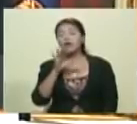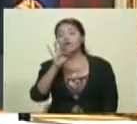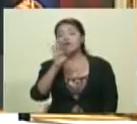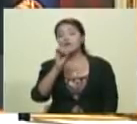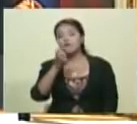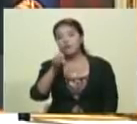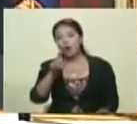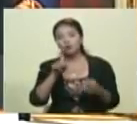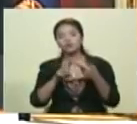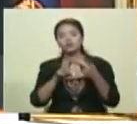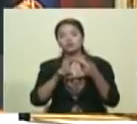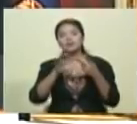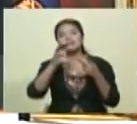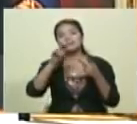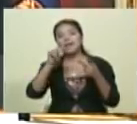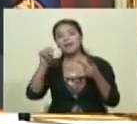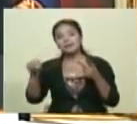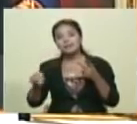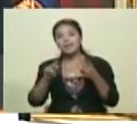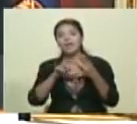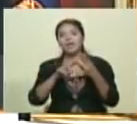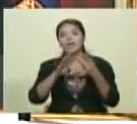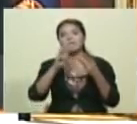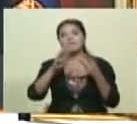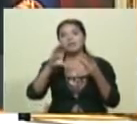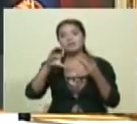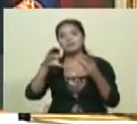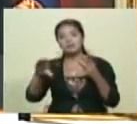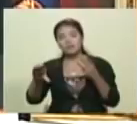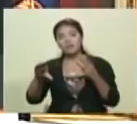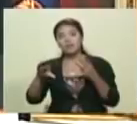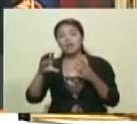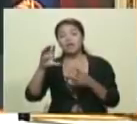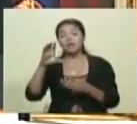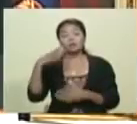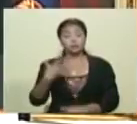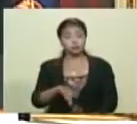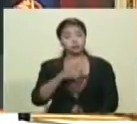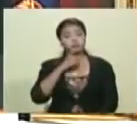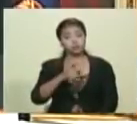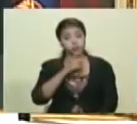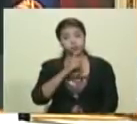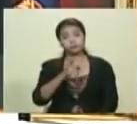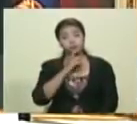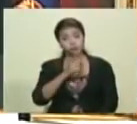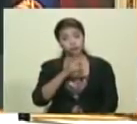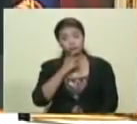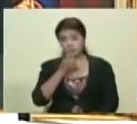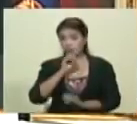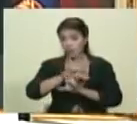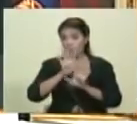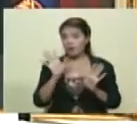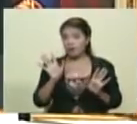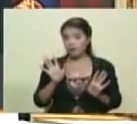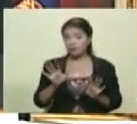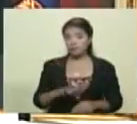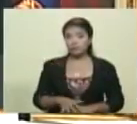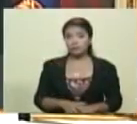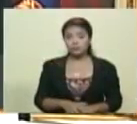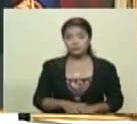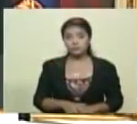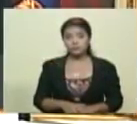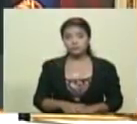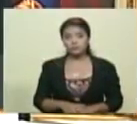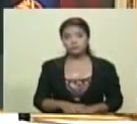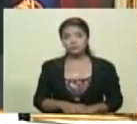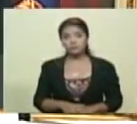CNN, BBC de Londres, cuesta. Estamos claros en eso. Ellos están sembrando